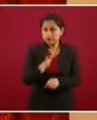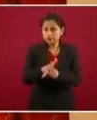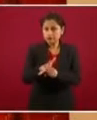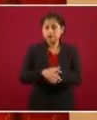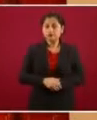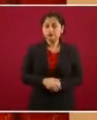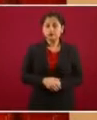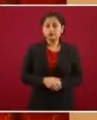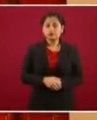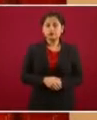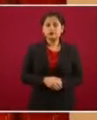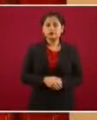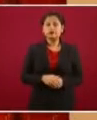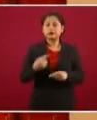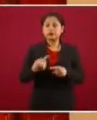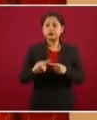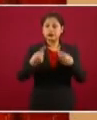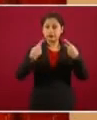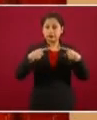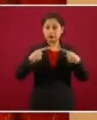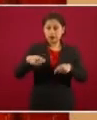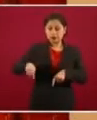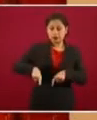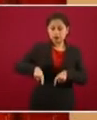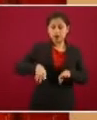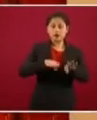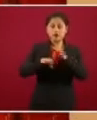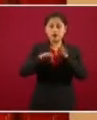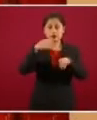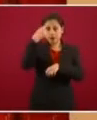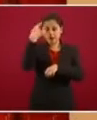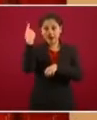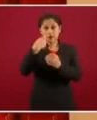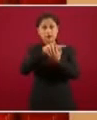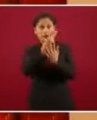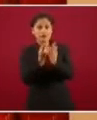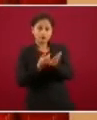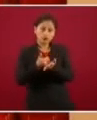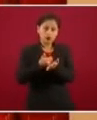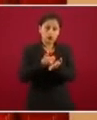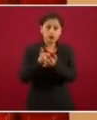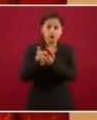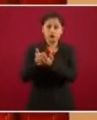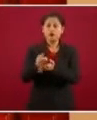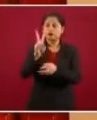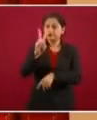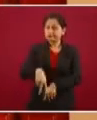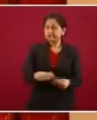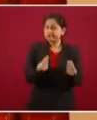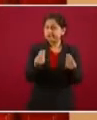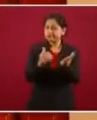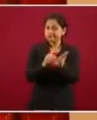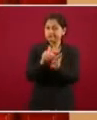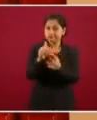la operación de los programas sociales del gobierno, esto es importantísimo, una gran cantidad de personas, millones de personas, en este